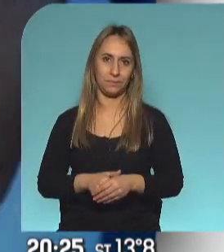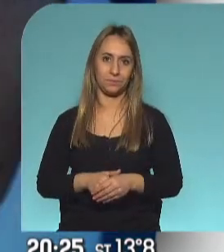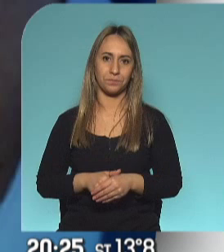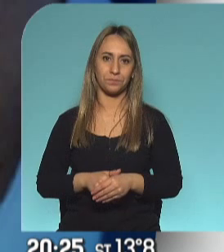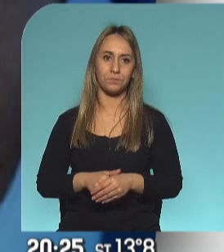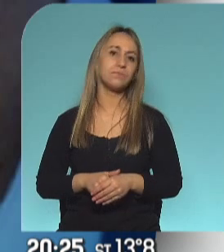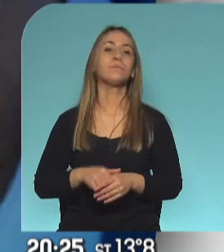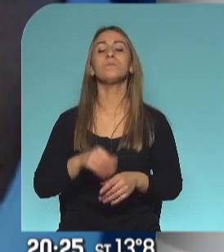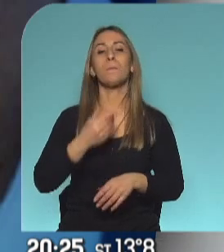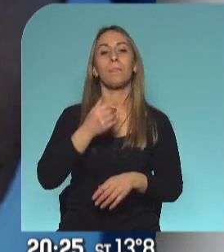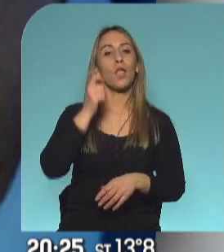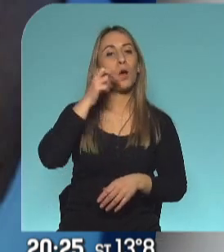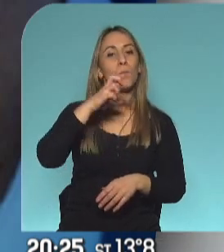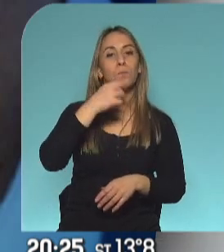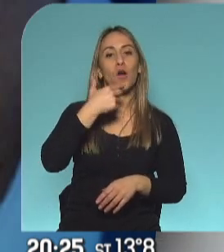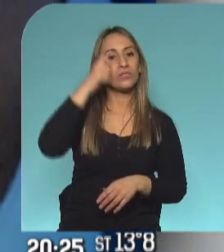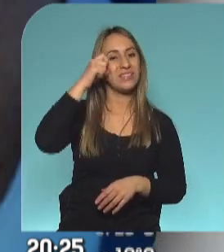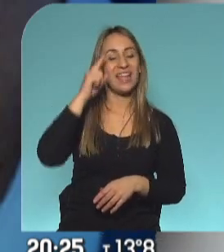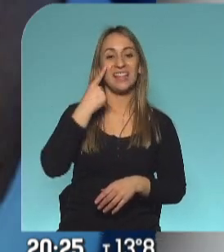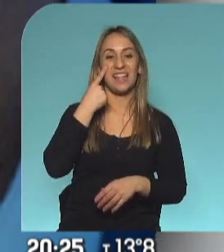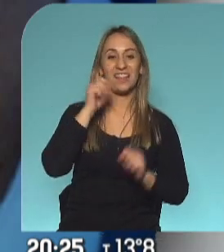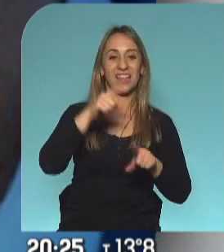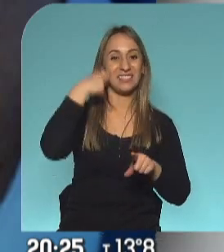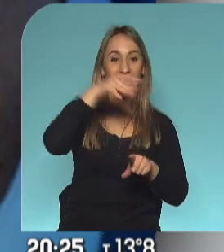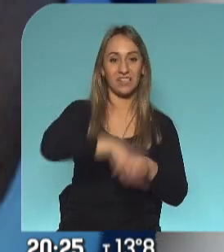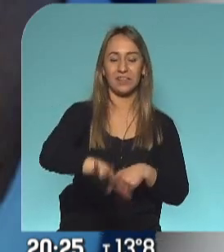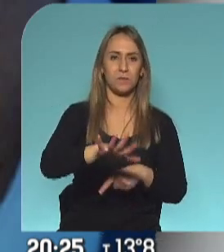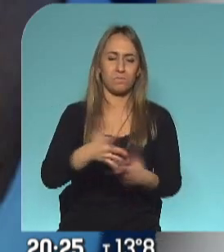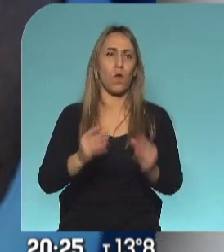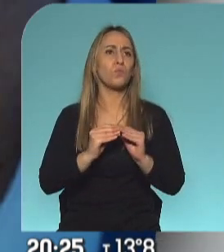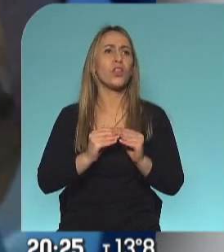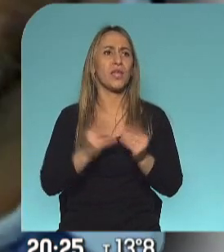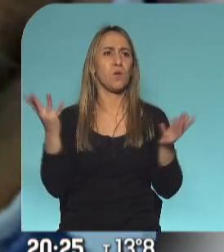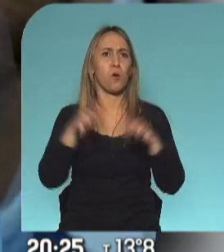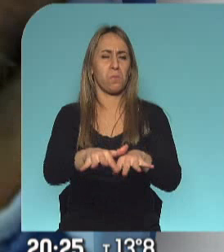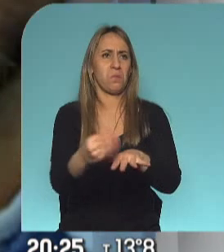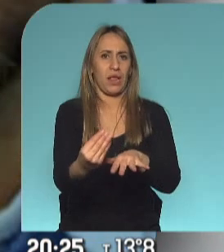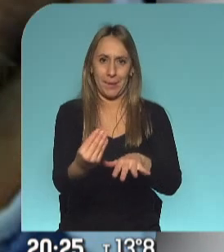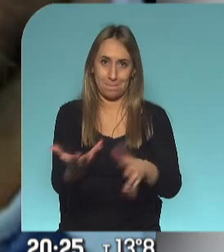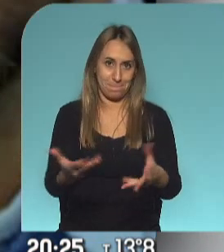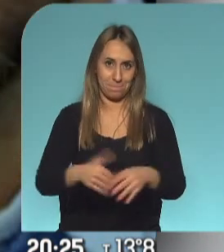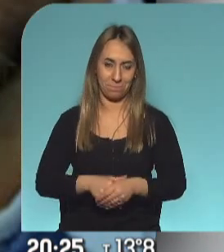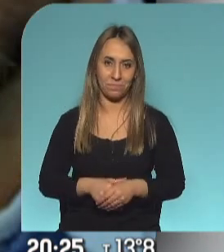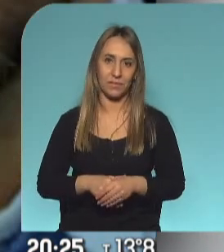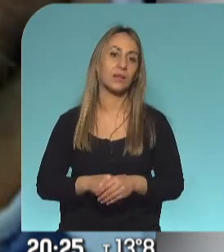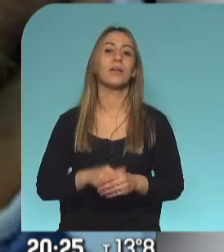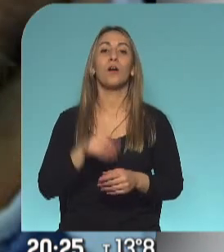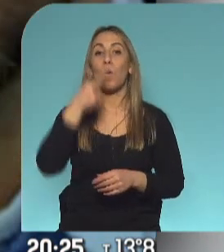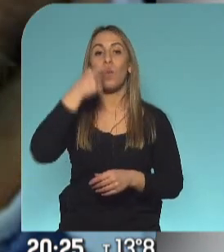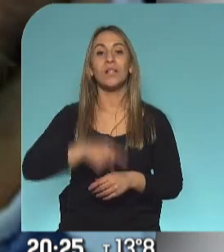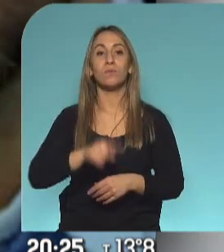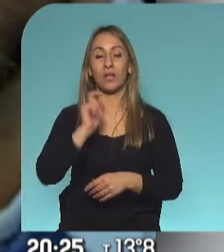Gustavo Pose, el intendente de San Isidro, dijo que no ve motivos para ir a esta marcha. Y por último lo tenemos a